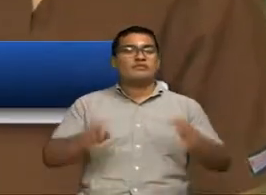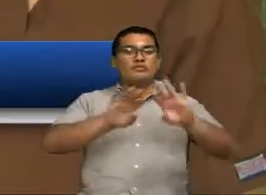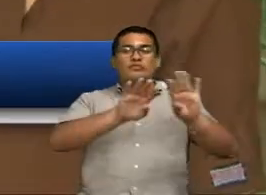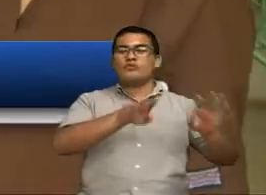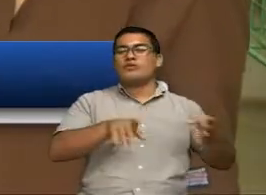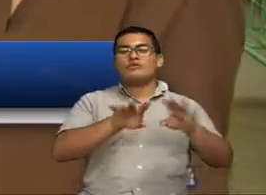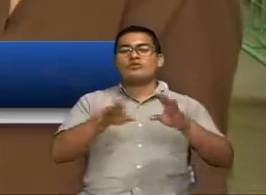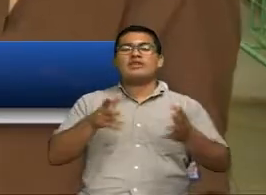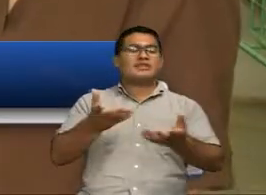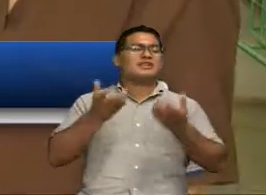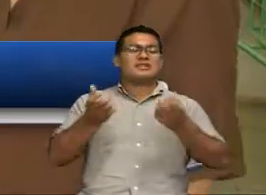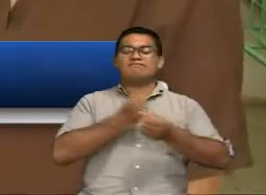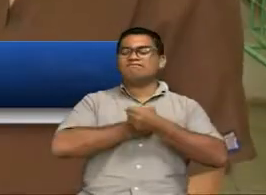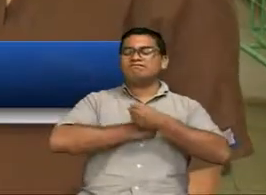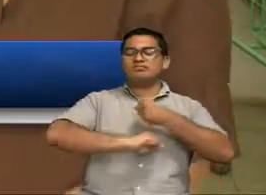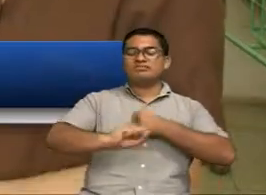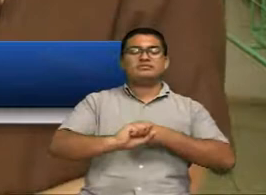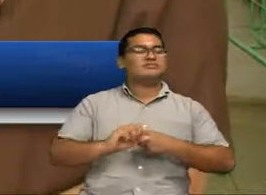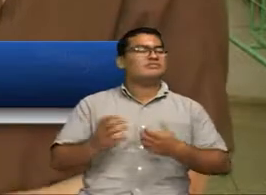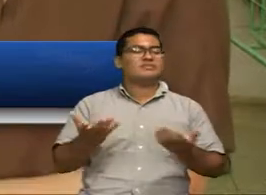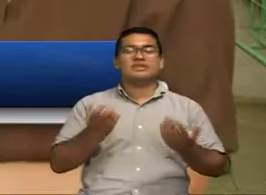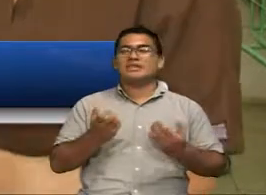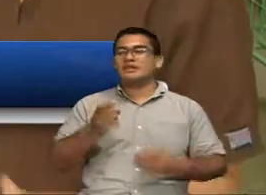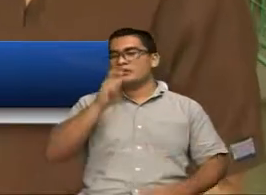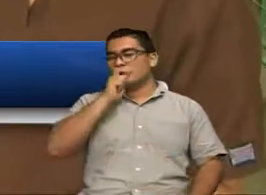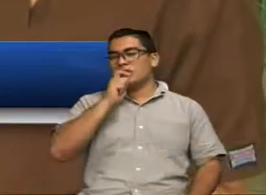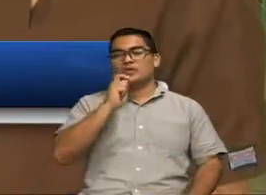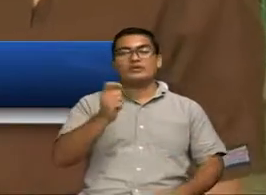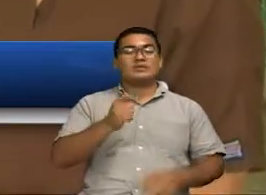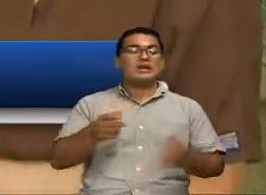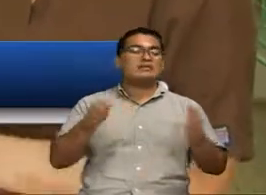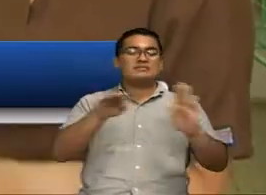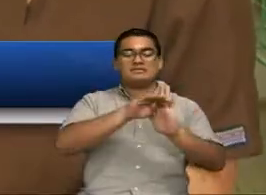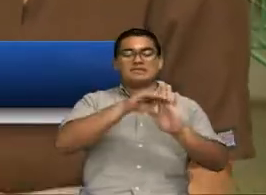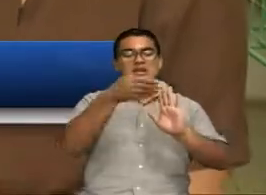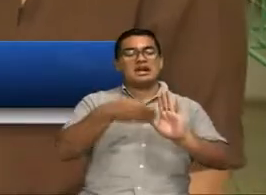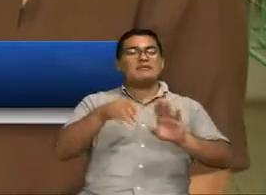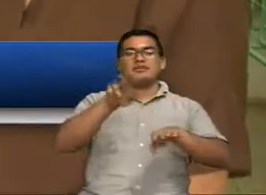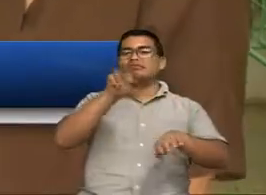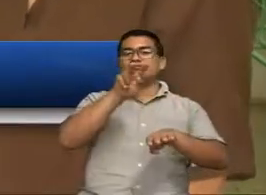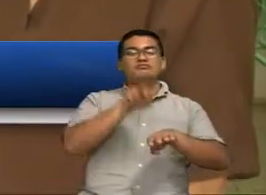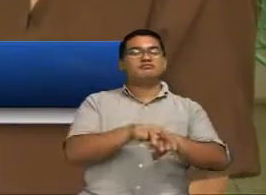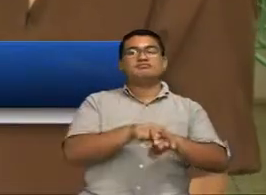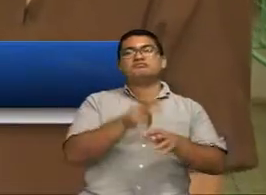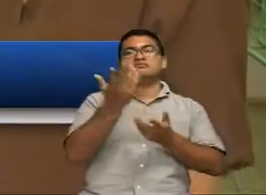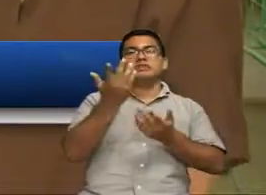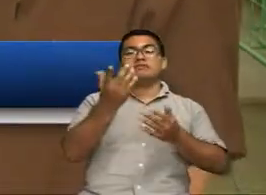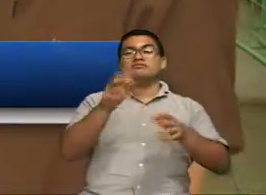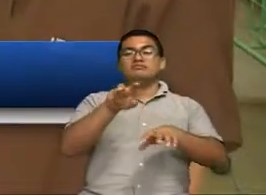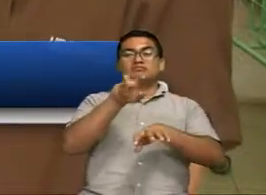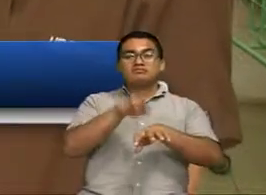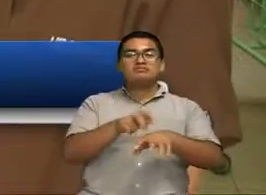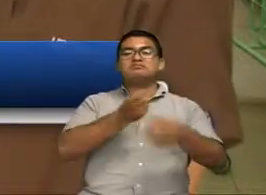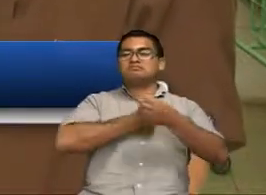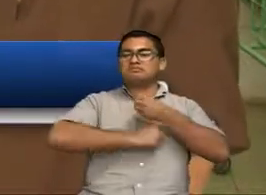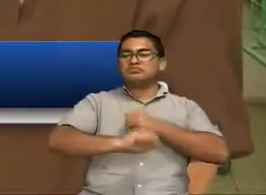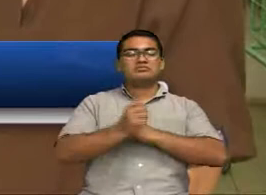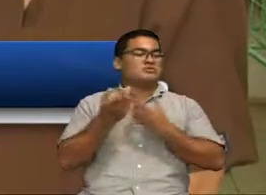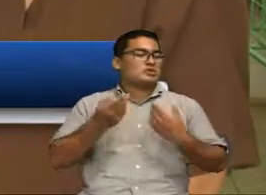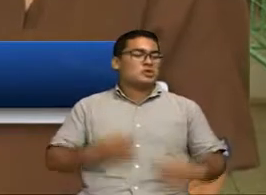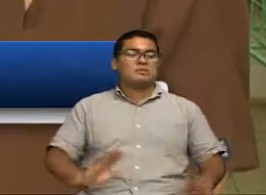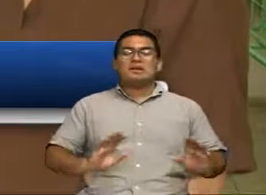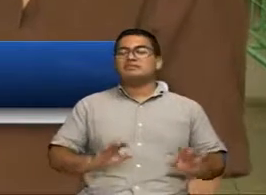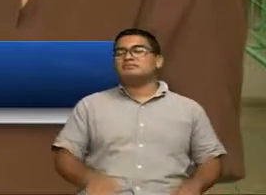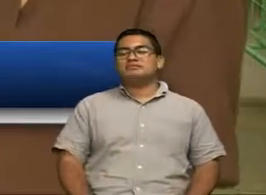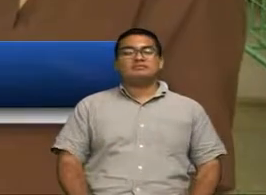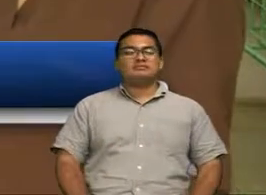en el expulsivo. Sí. Algunas prefieren la cama, entonces no la movemos de la cama. A nosotros les ayudamos